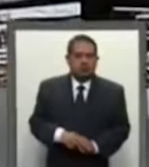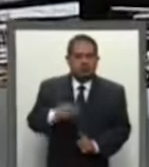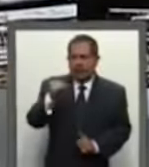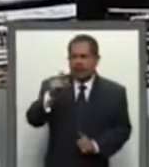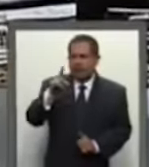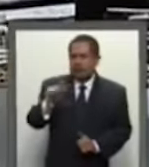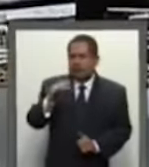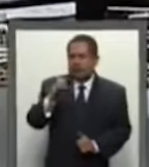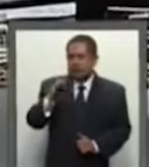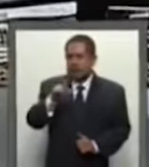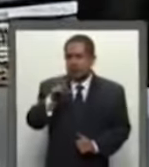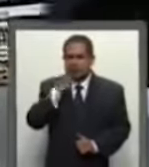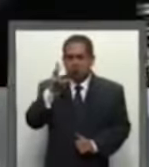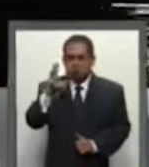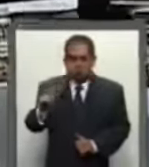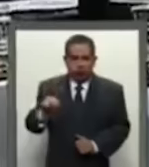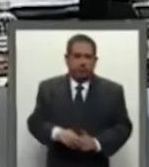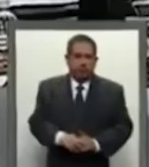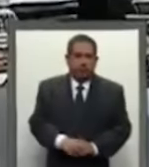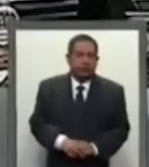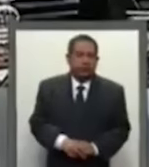Hilda Ceballos en contra.